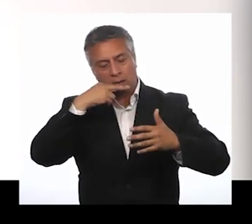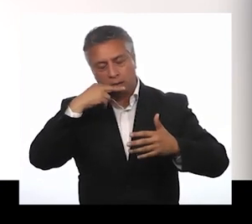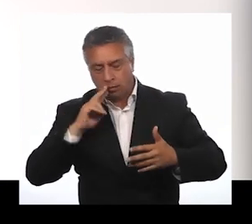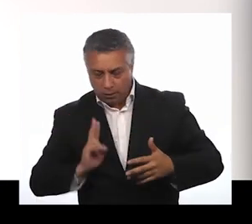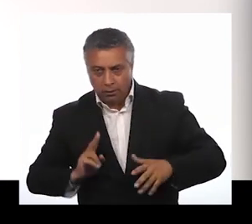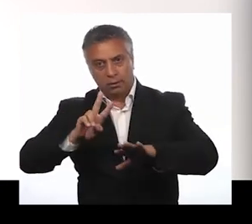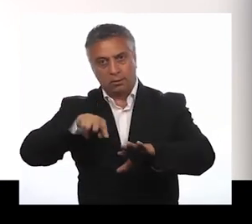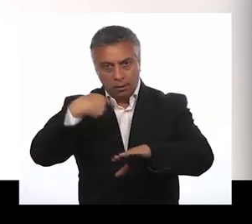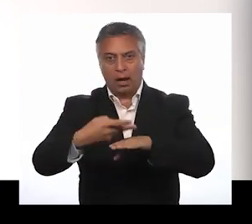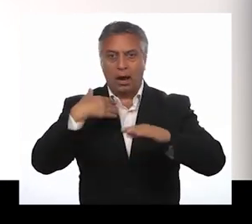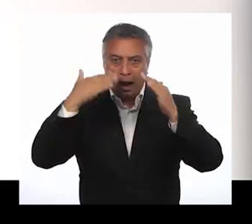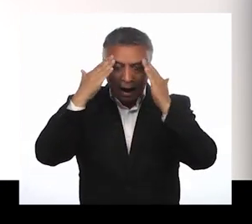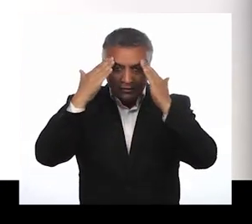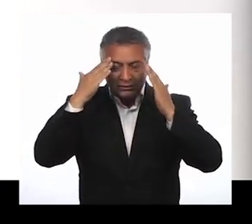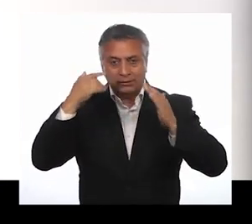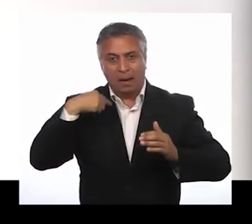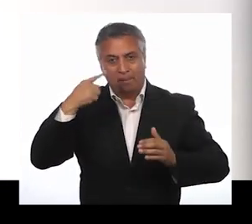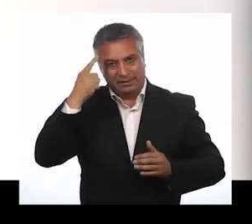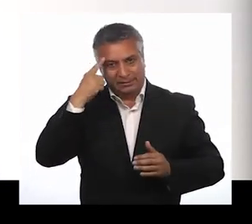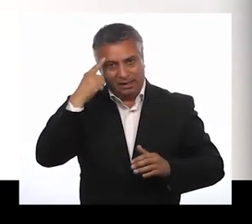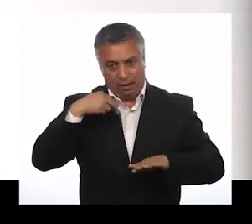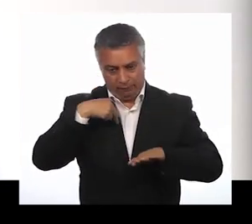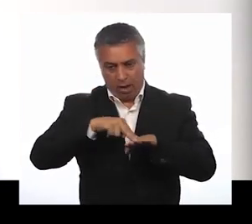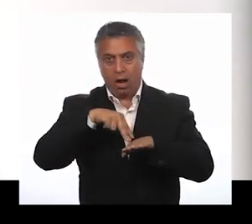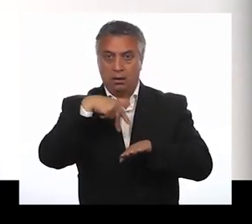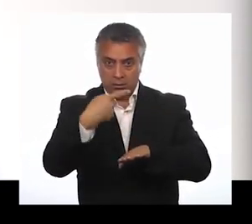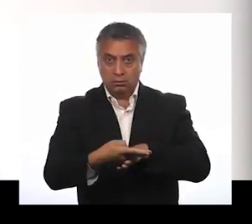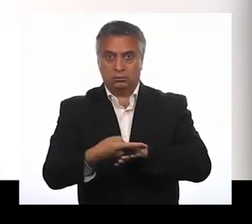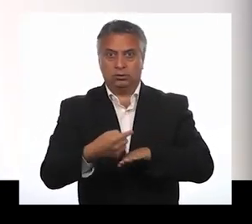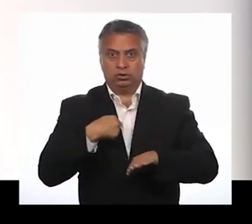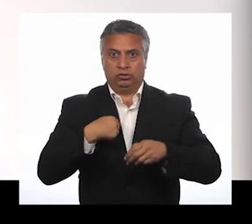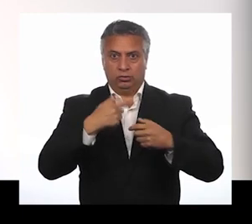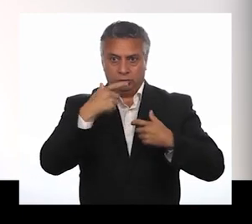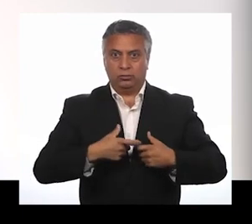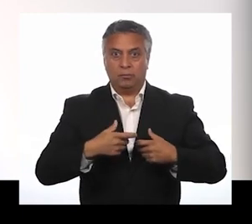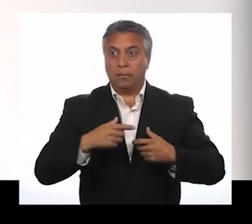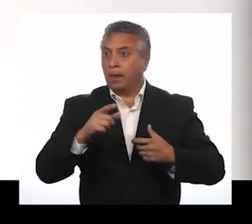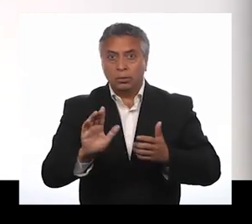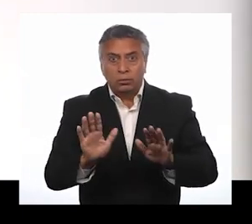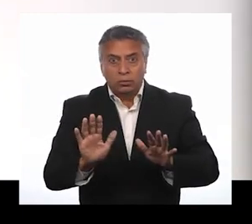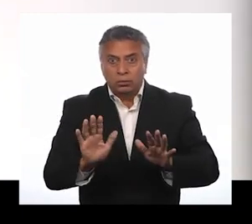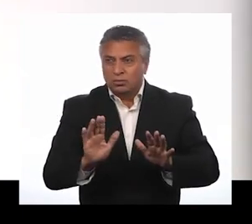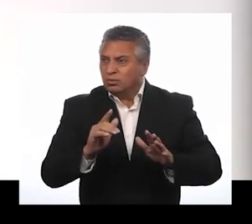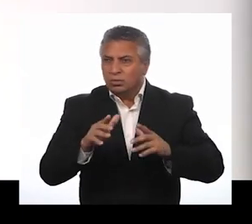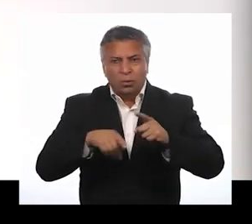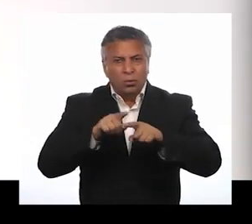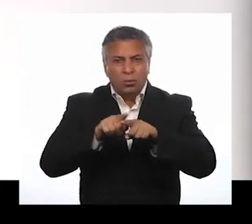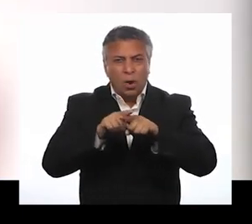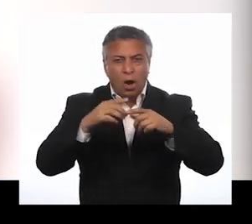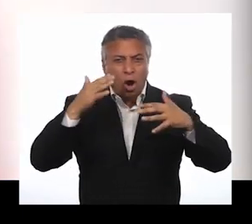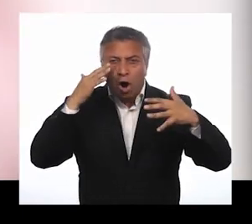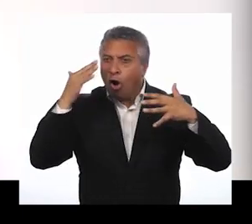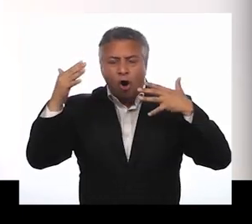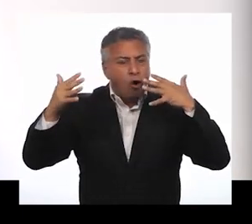pensado que me había desmayado y que por eso me cargaba. Pero todo estaba muy confuso